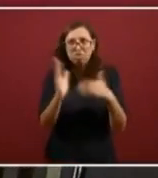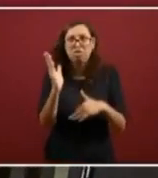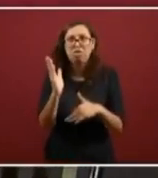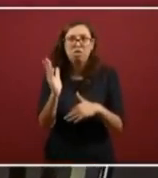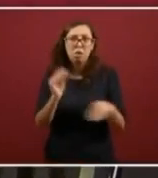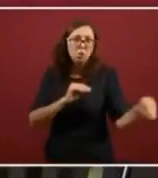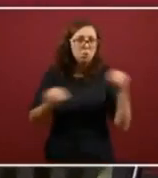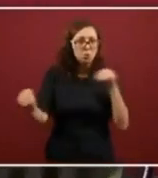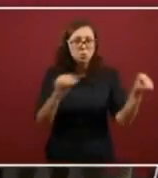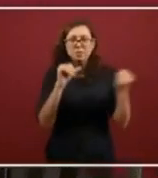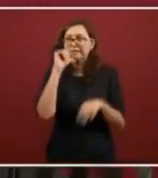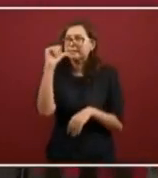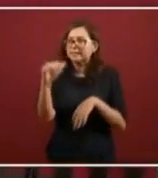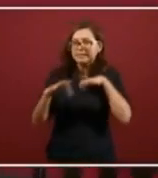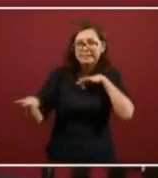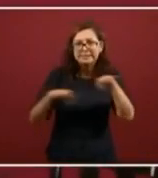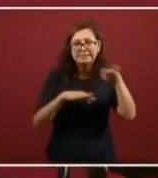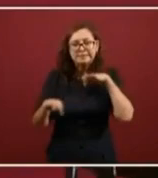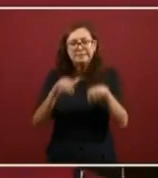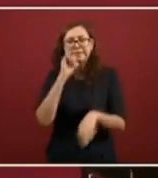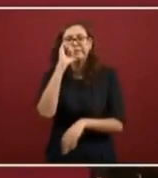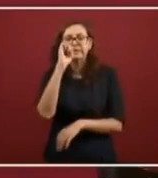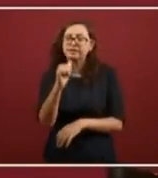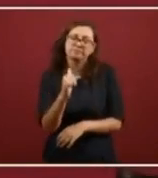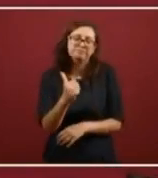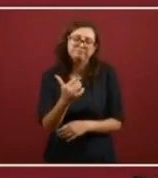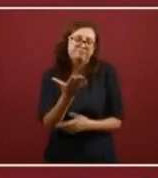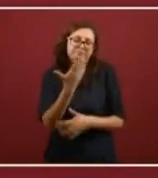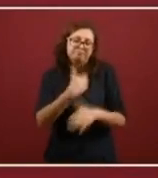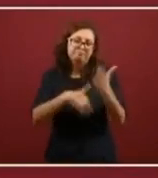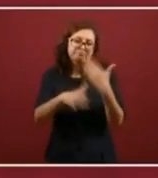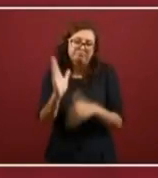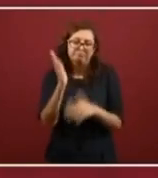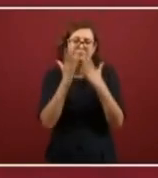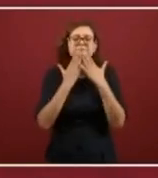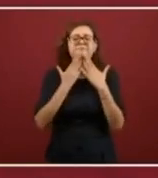produce, si no hay trabajo, que ese es otro enfoque